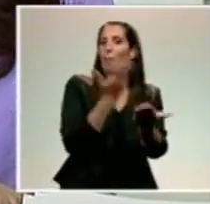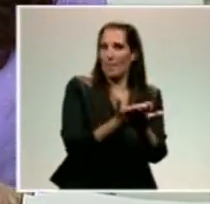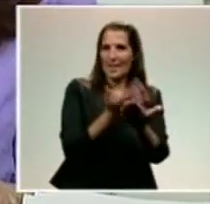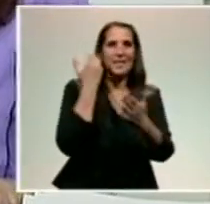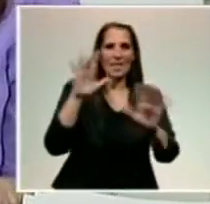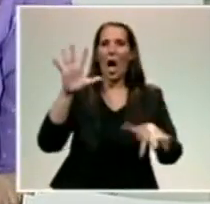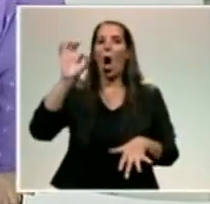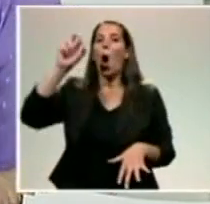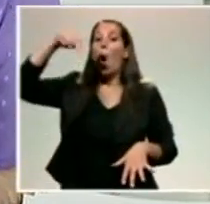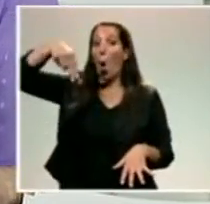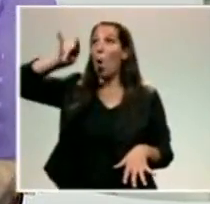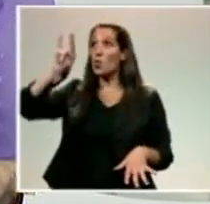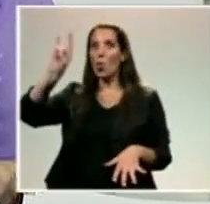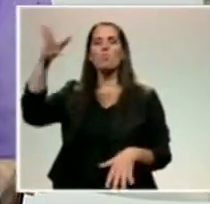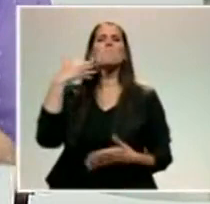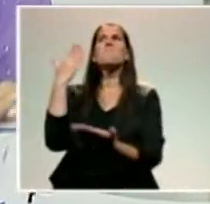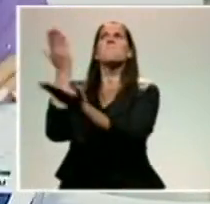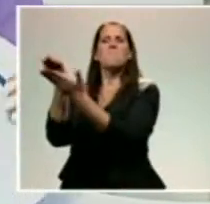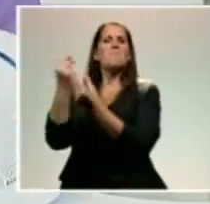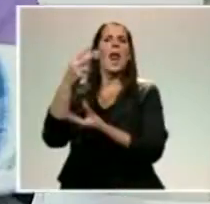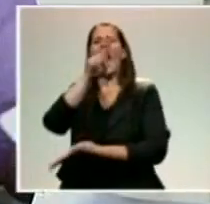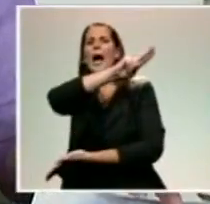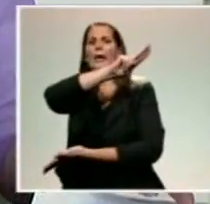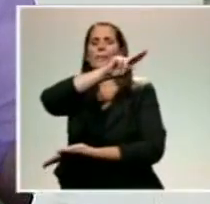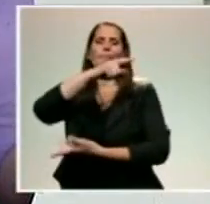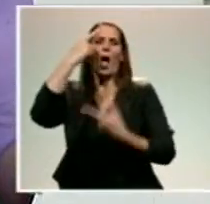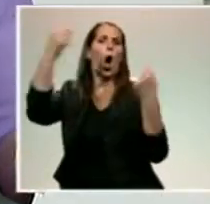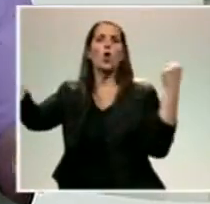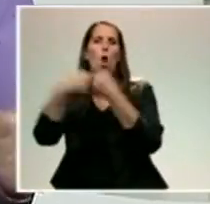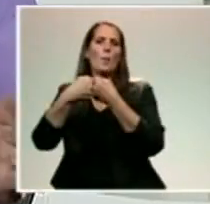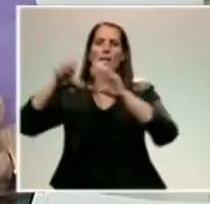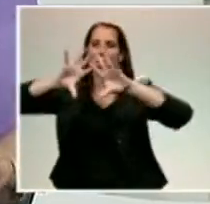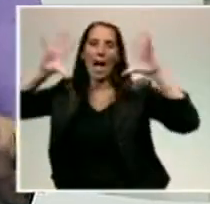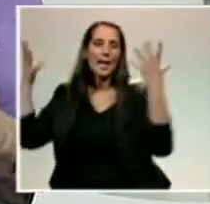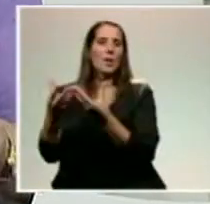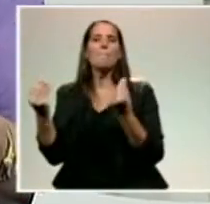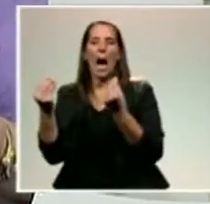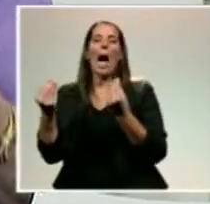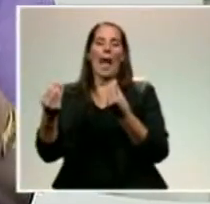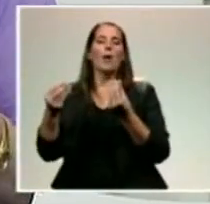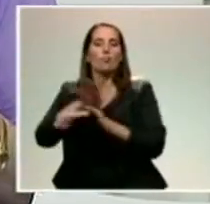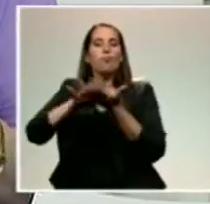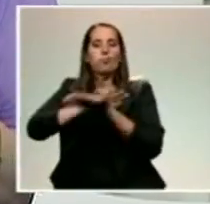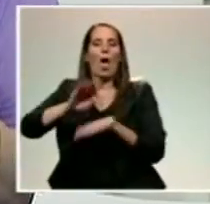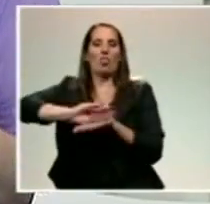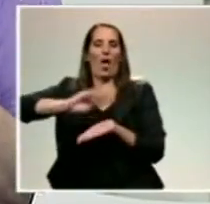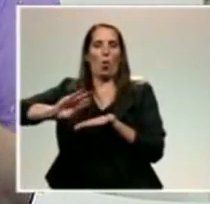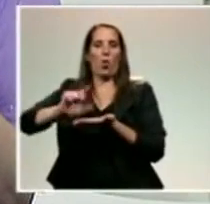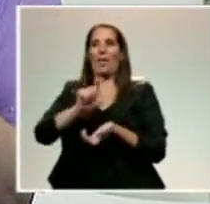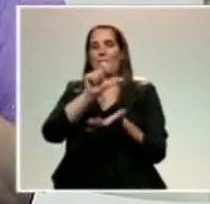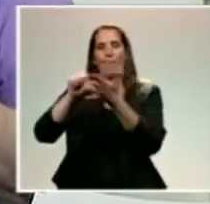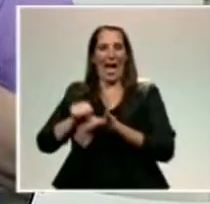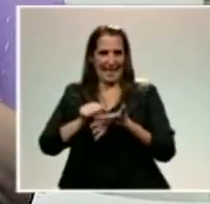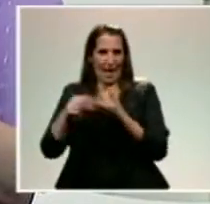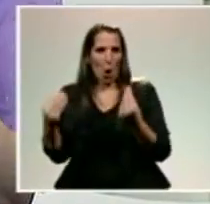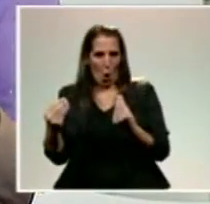Unidas de lo que debe ser la Convención Internacional en materia de reestructuración de deudas soberanas, algo que Argentina